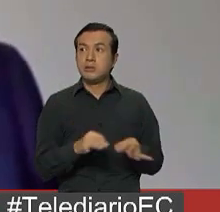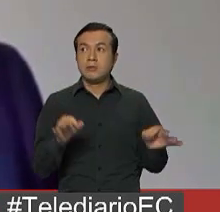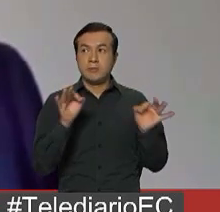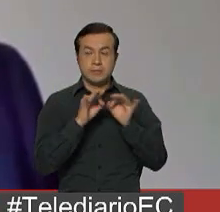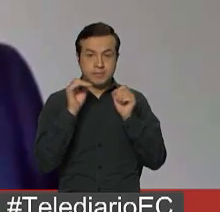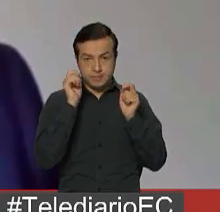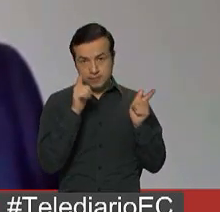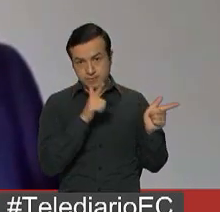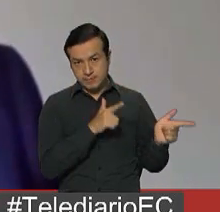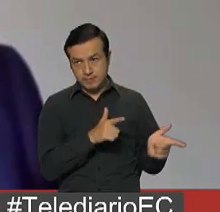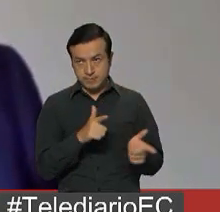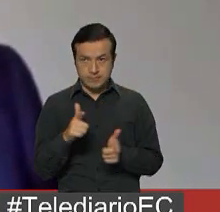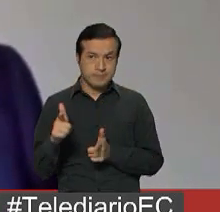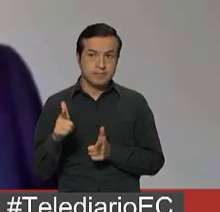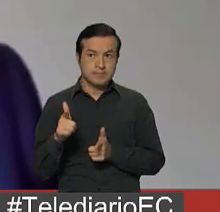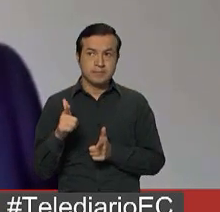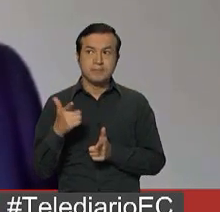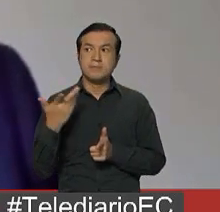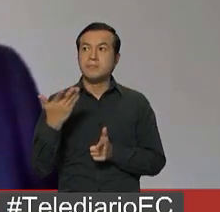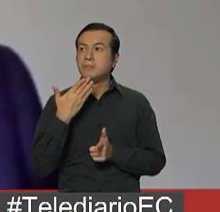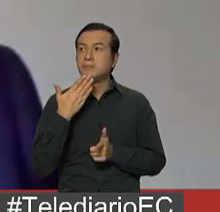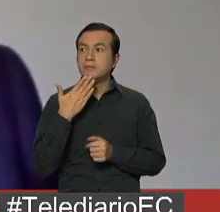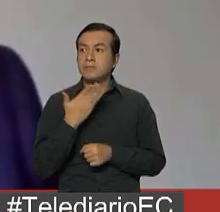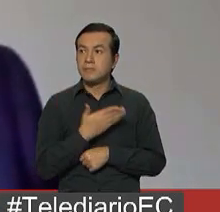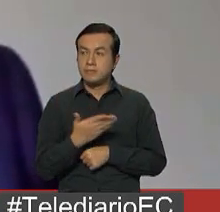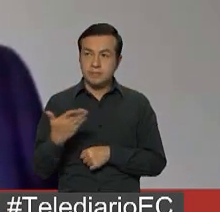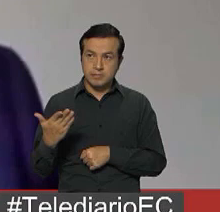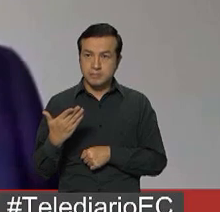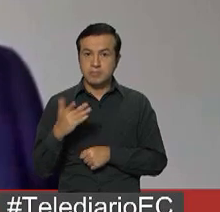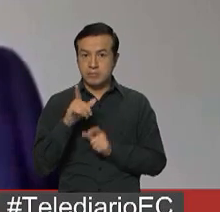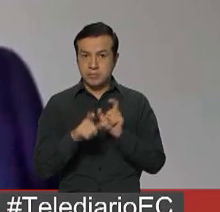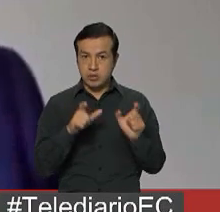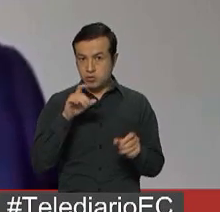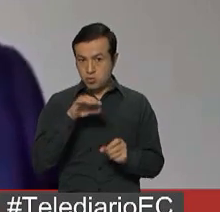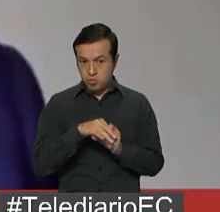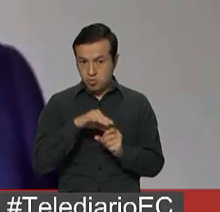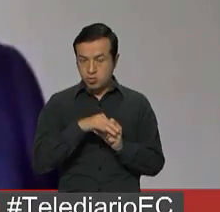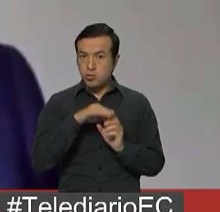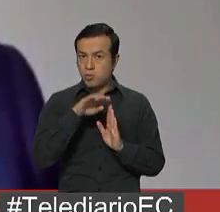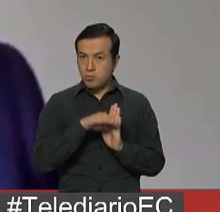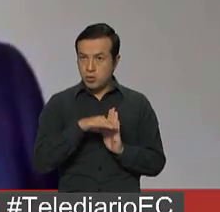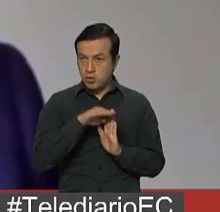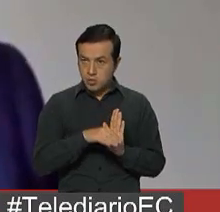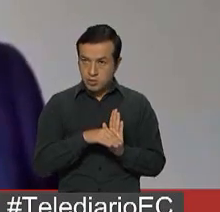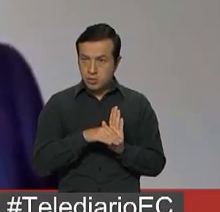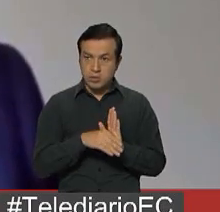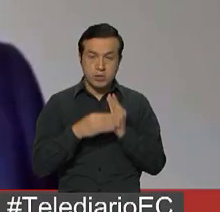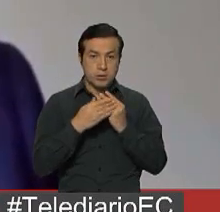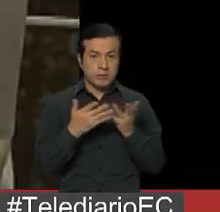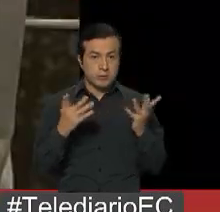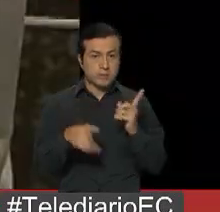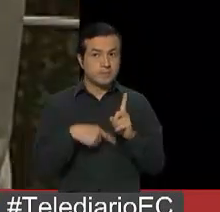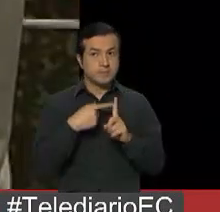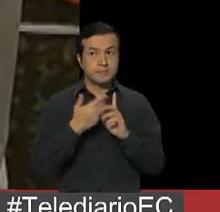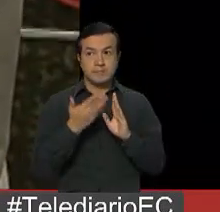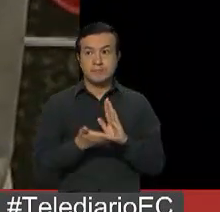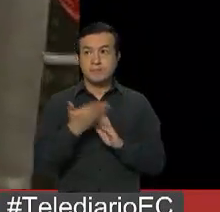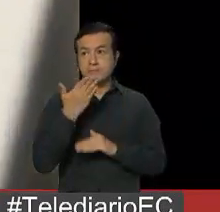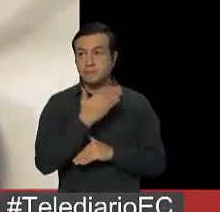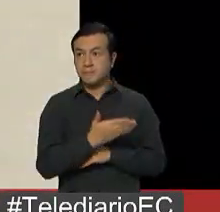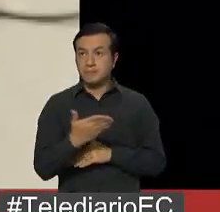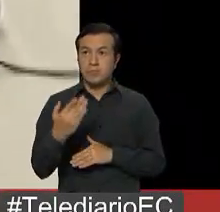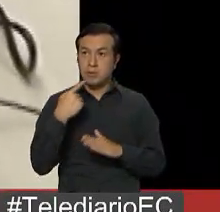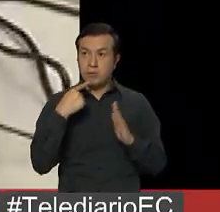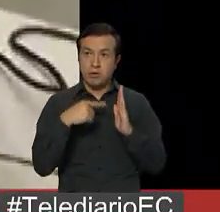y bajando el número de votantes por mesa se incrementarían las mesas alternativas